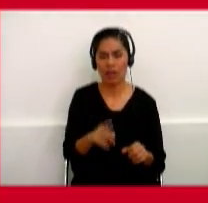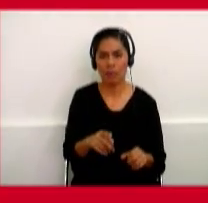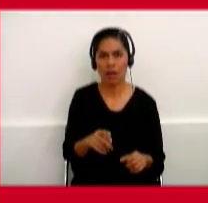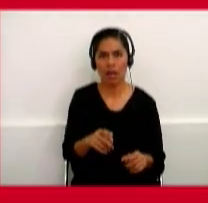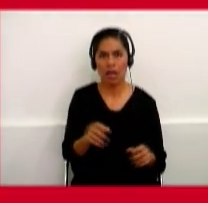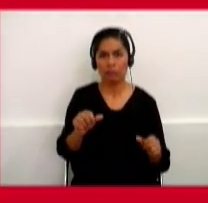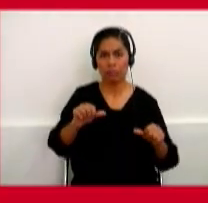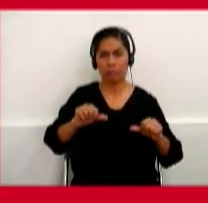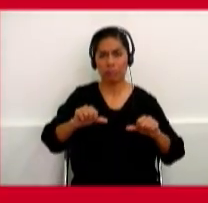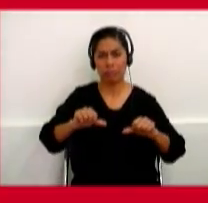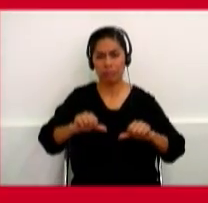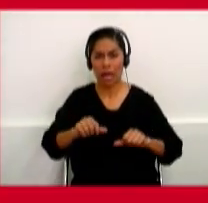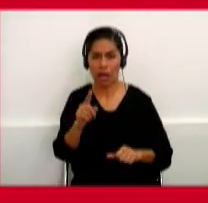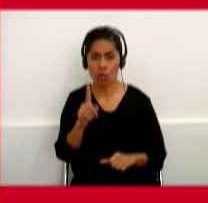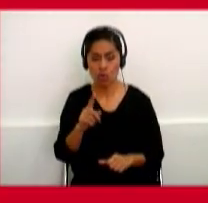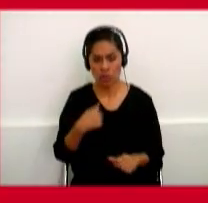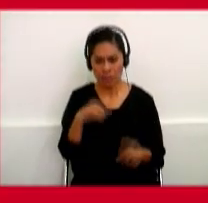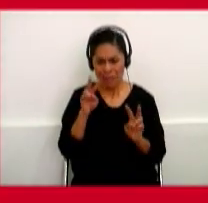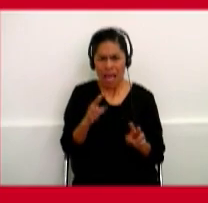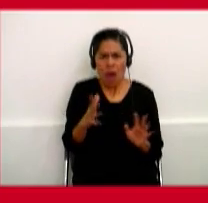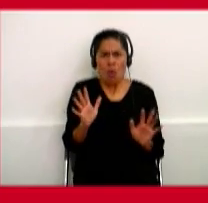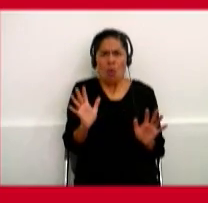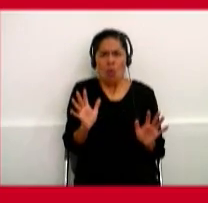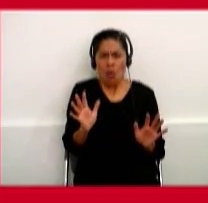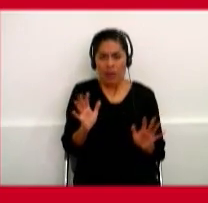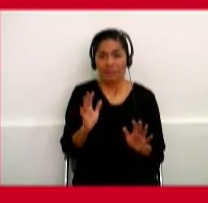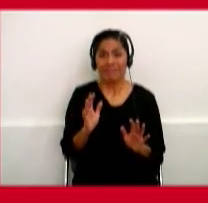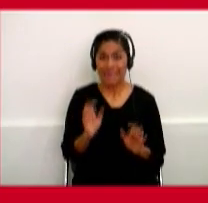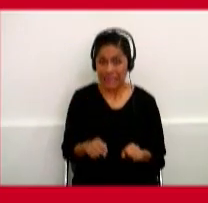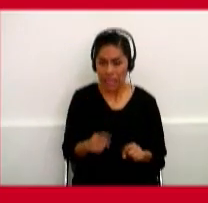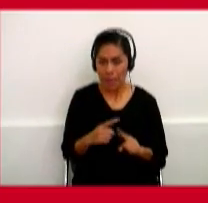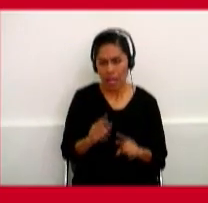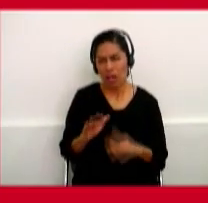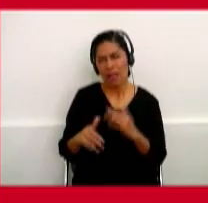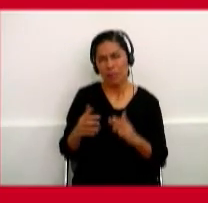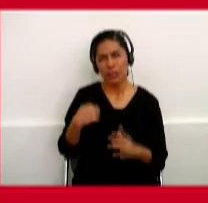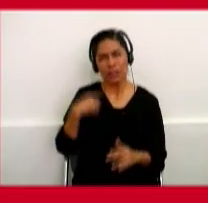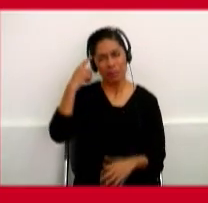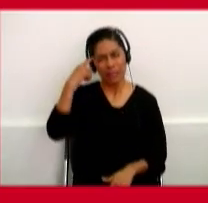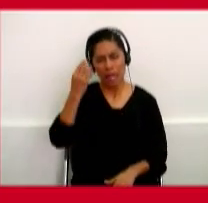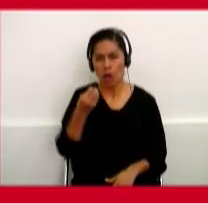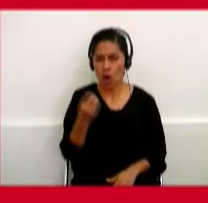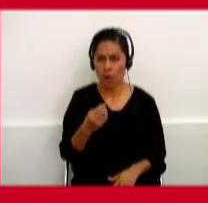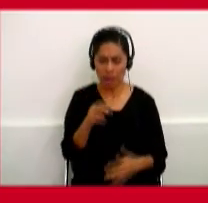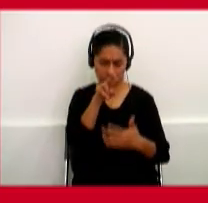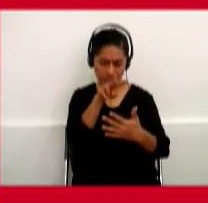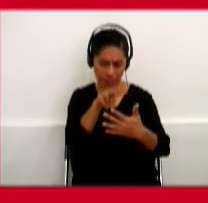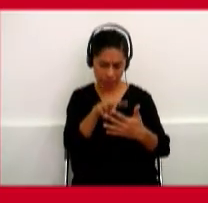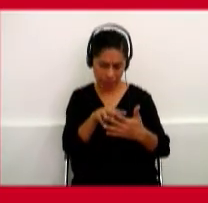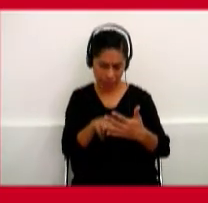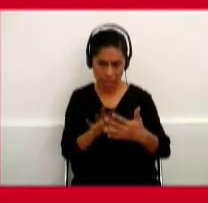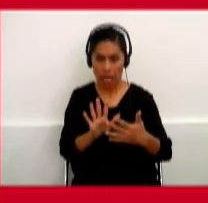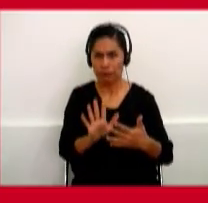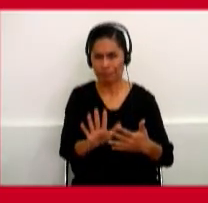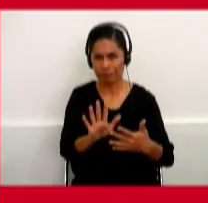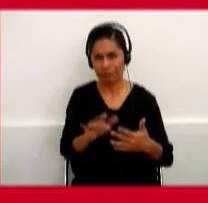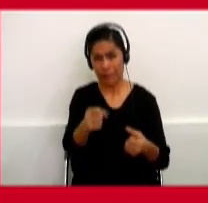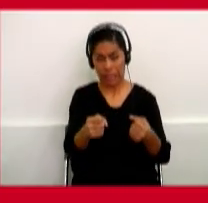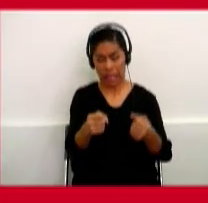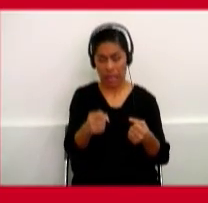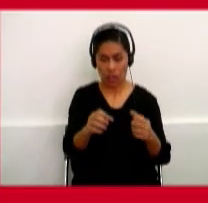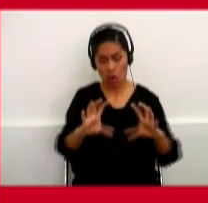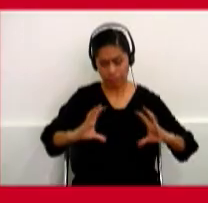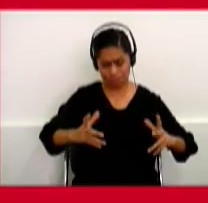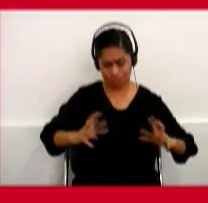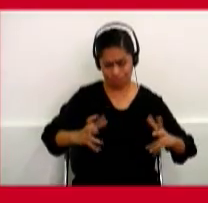poco alarmista, que era algo que buscábamos. En este caso preferíamos detener el equipo para poder revisarlo en lugar